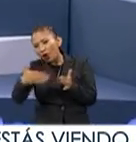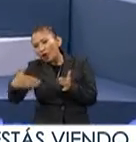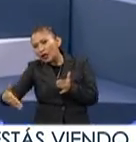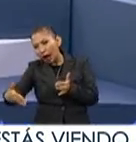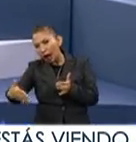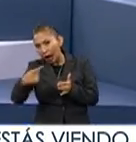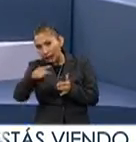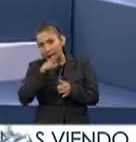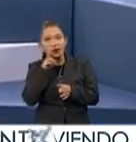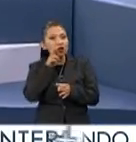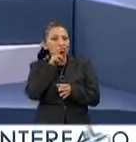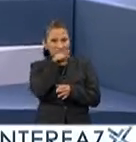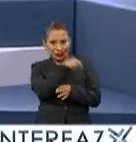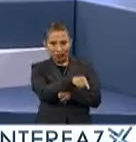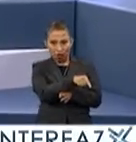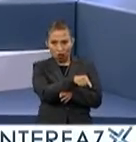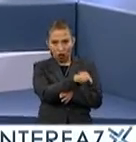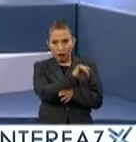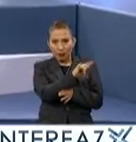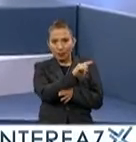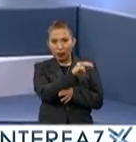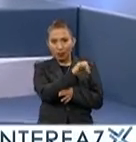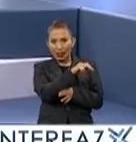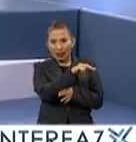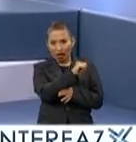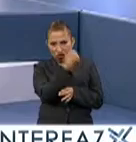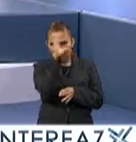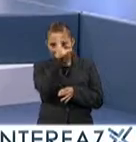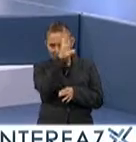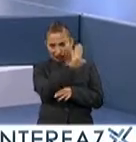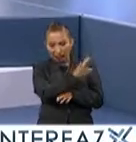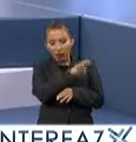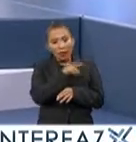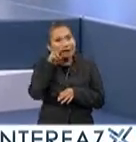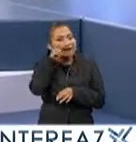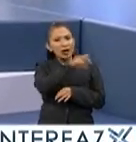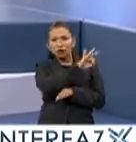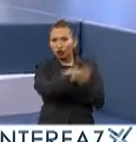historia. Este noticiero científico lo puede usted